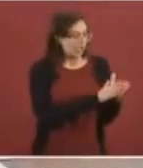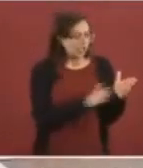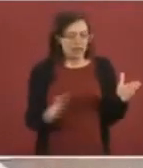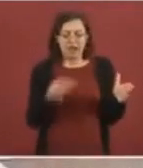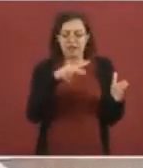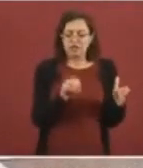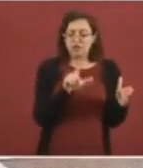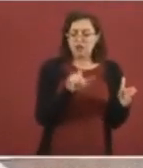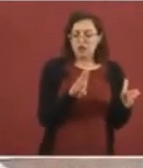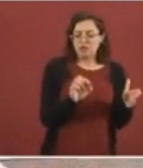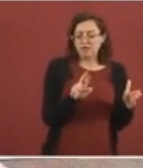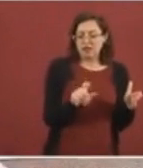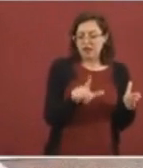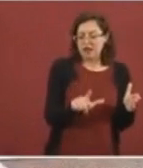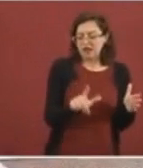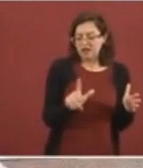Ojalá y me contestaran